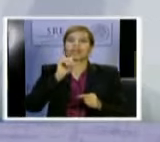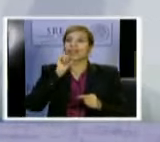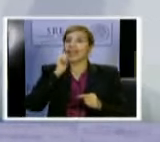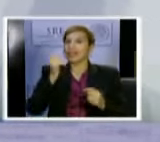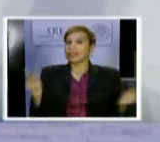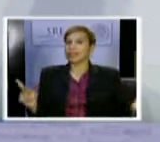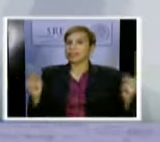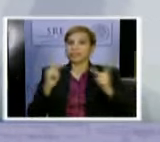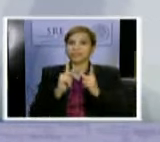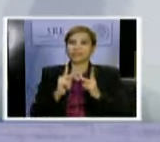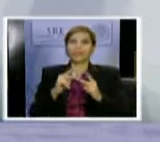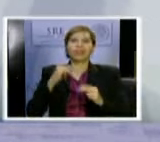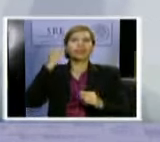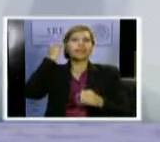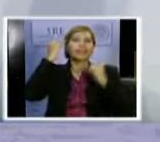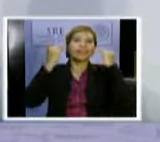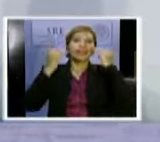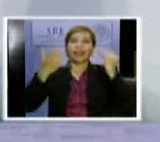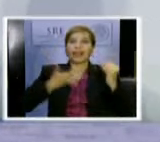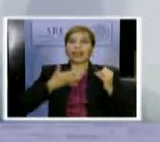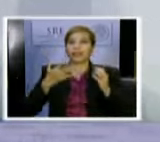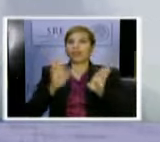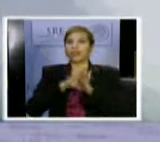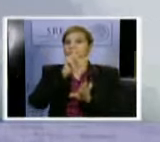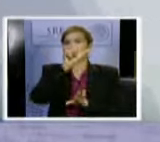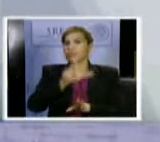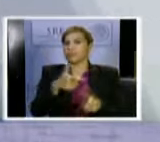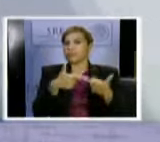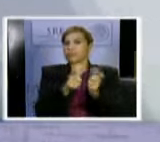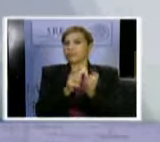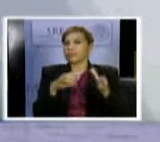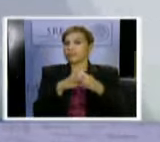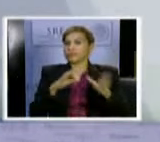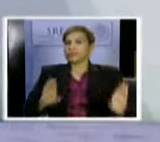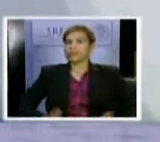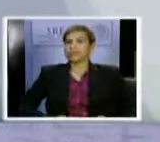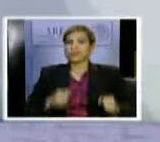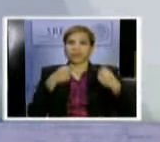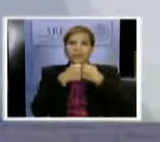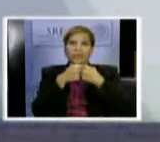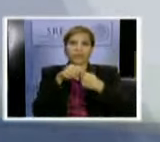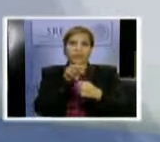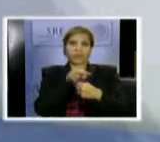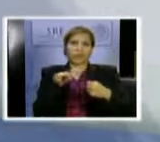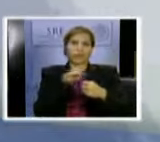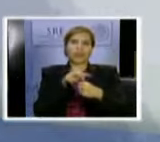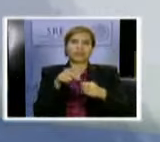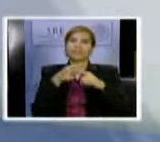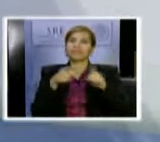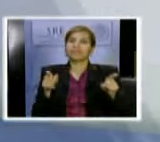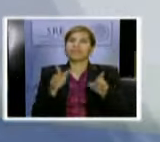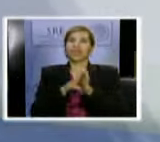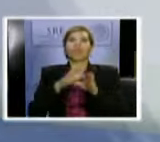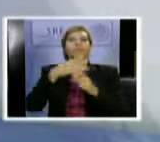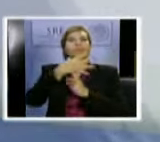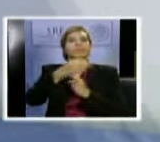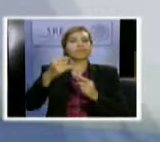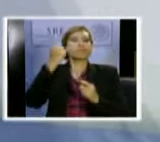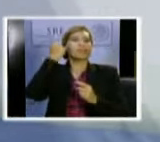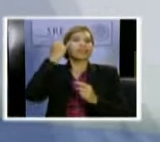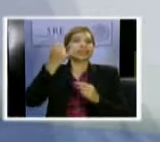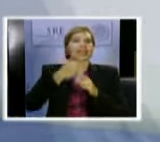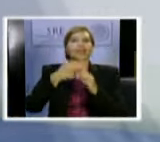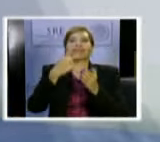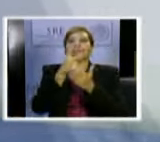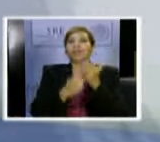absoluto con los estereotipos que se han formado respecto de ella a ambos lados de la frontera. Estos estereotipos que se reproducen en los programas